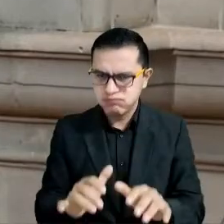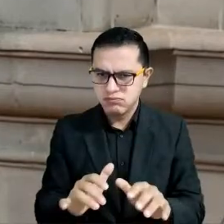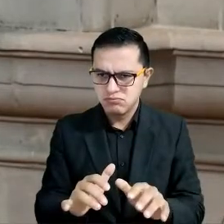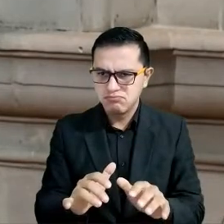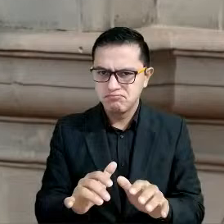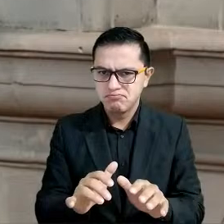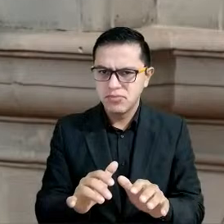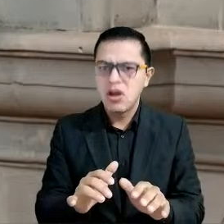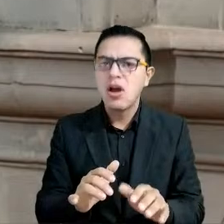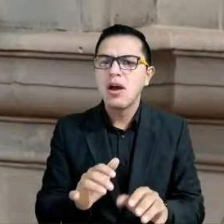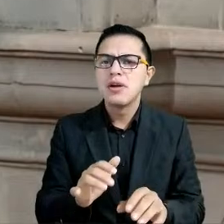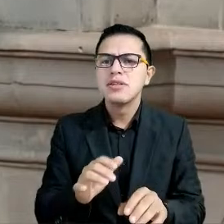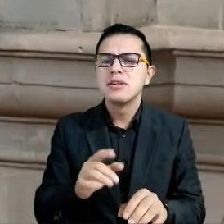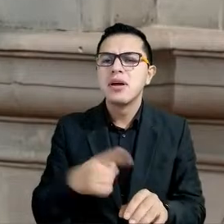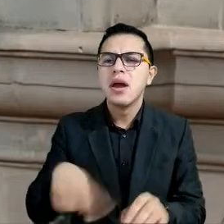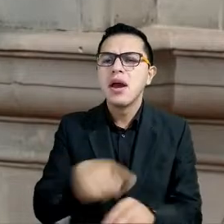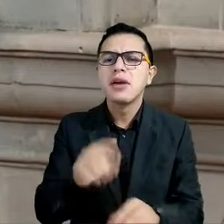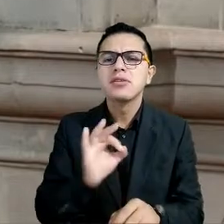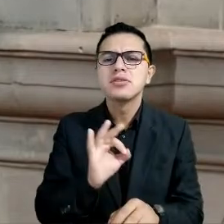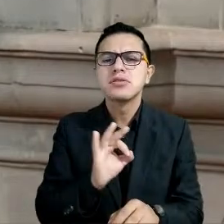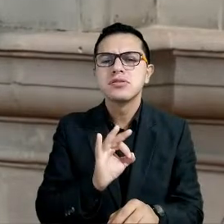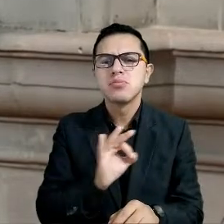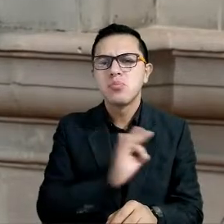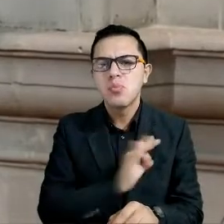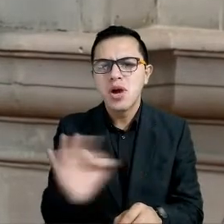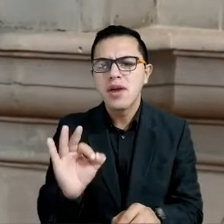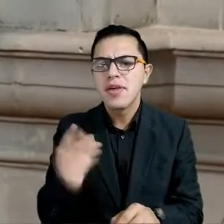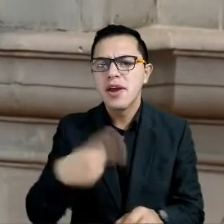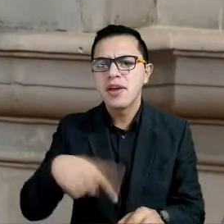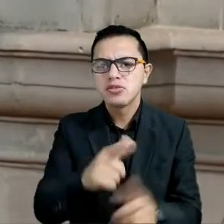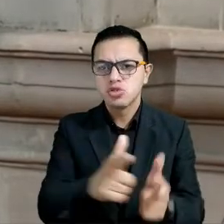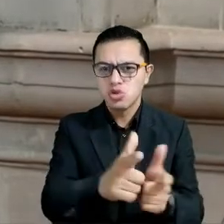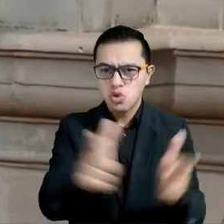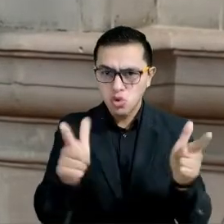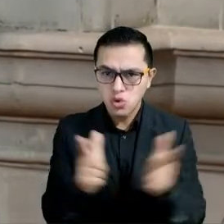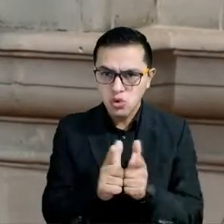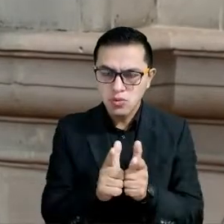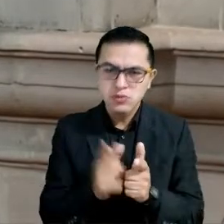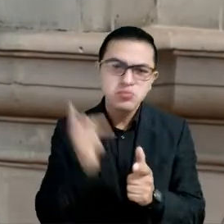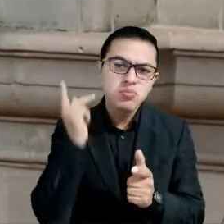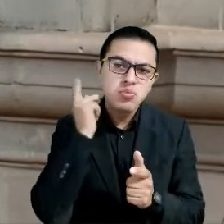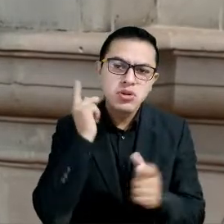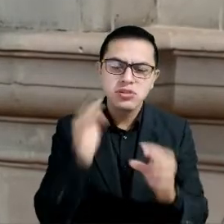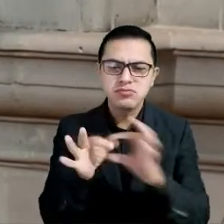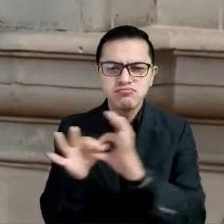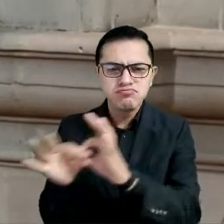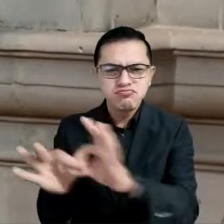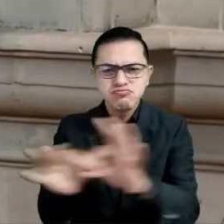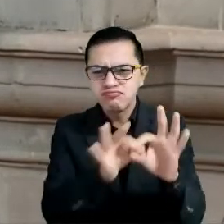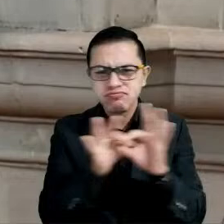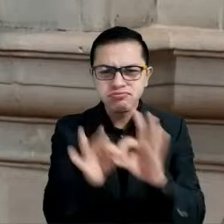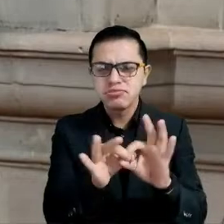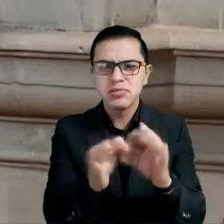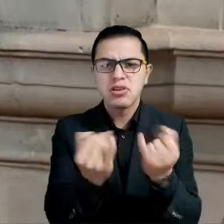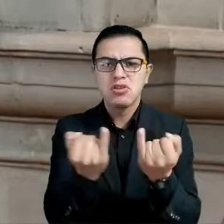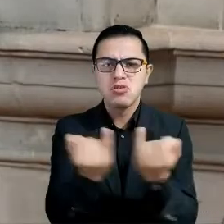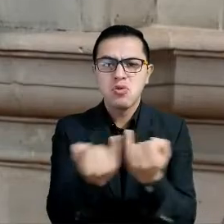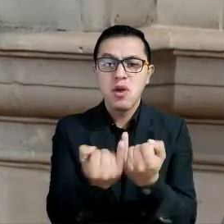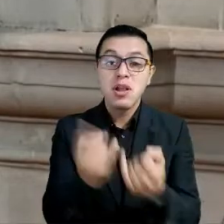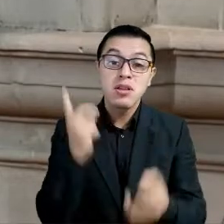ha logrado la unanimidad de los grupos parlamentarios y de todas las compañeras y compañeros